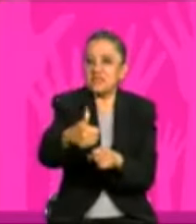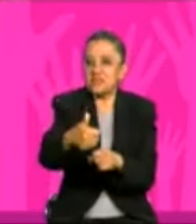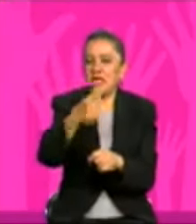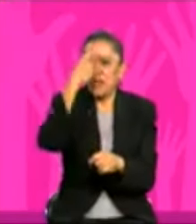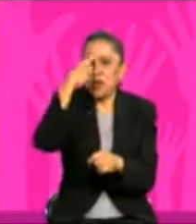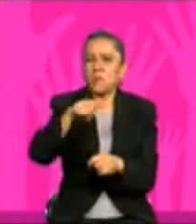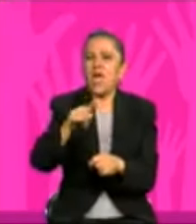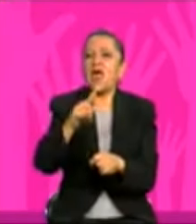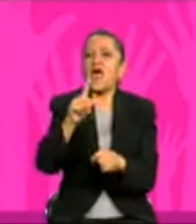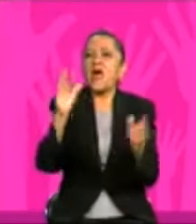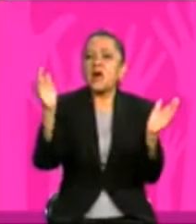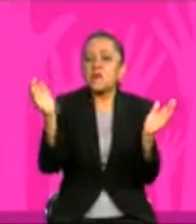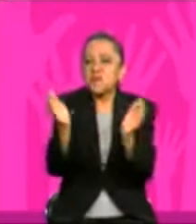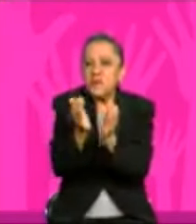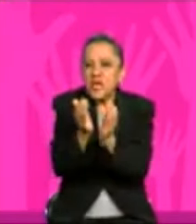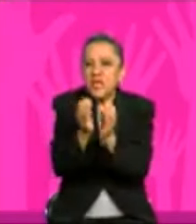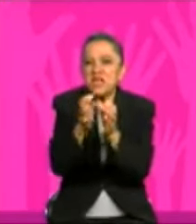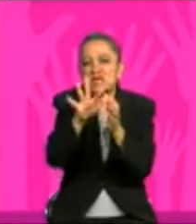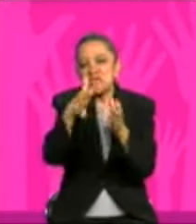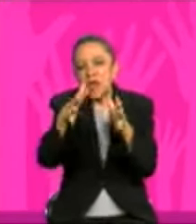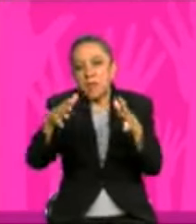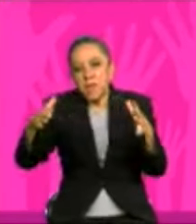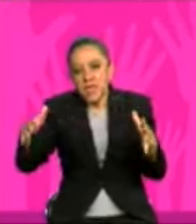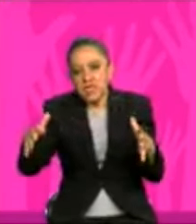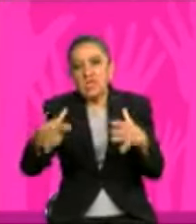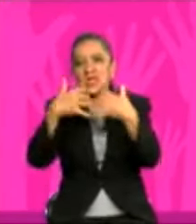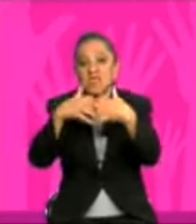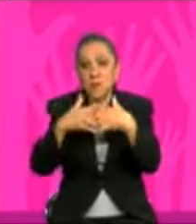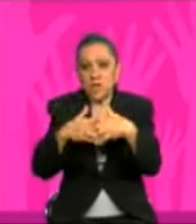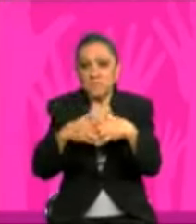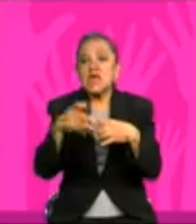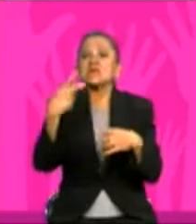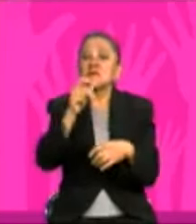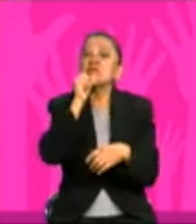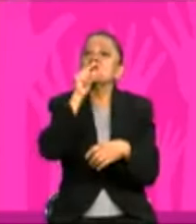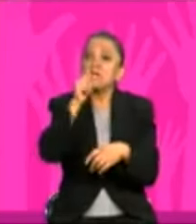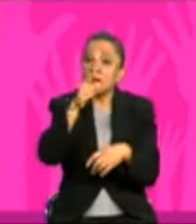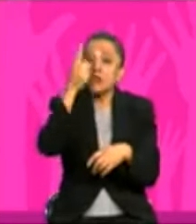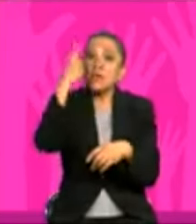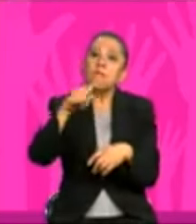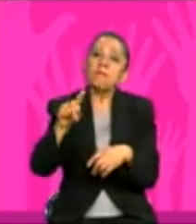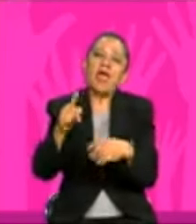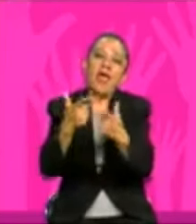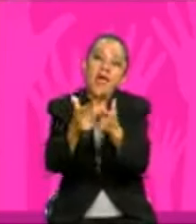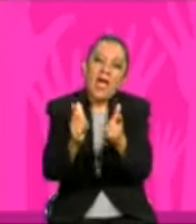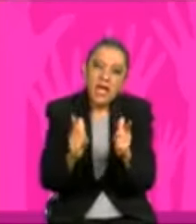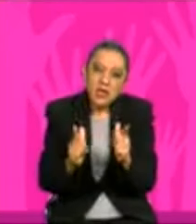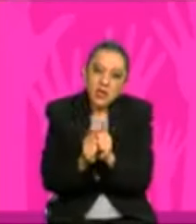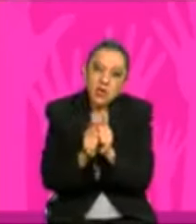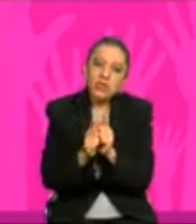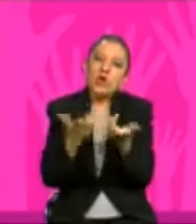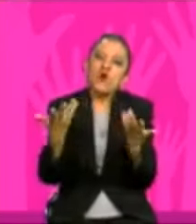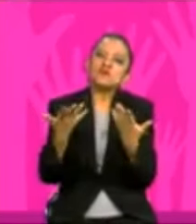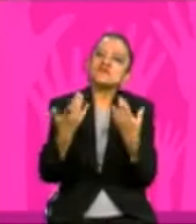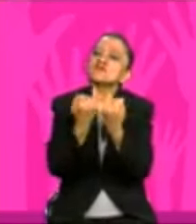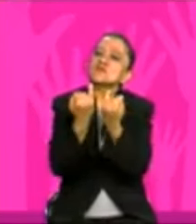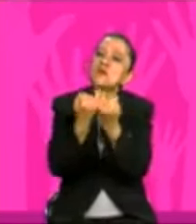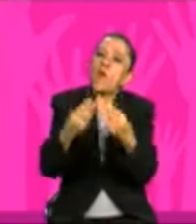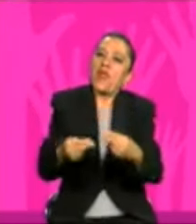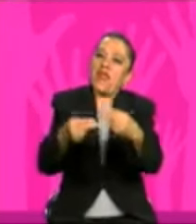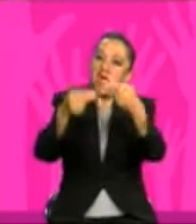para pequeñas, medianas empresas, pero también para cooperativas, porque hay mucha gente en todas las comunidades, en todos